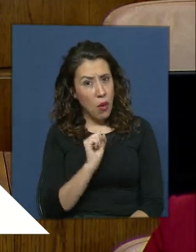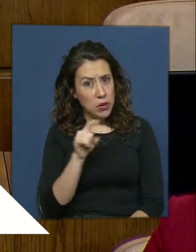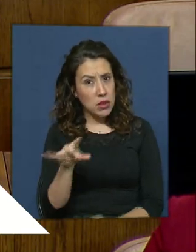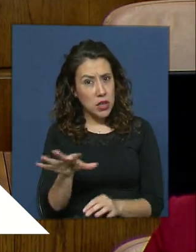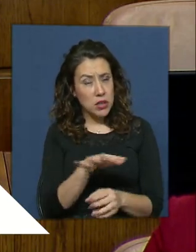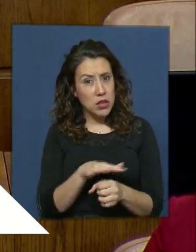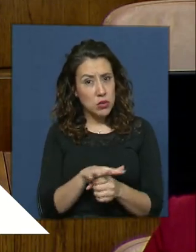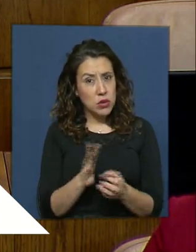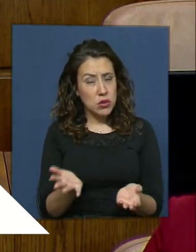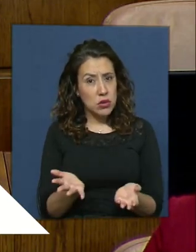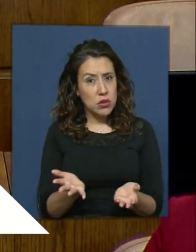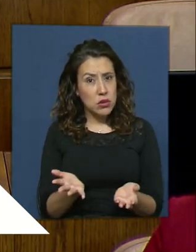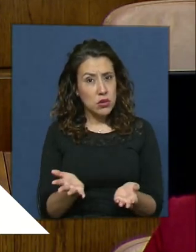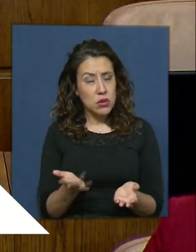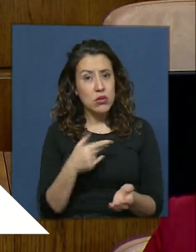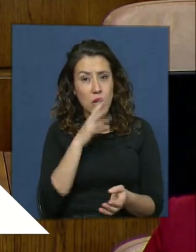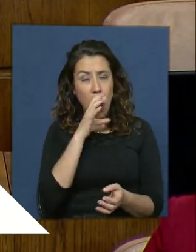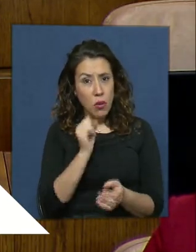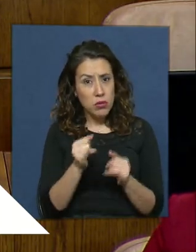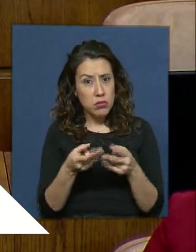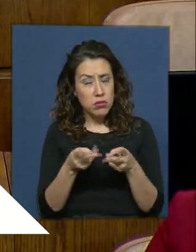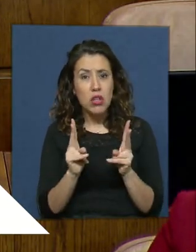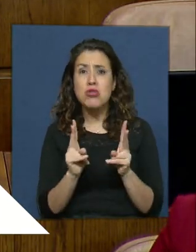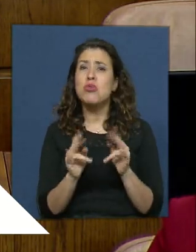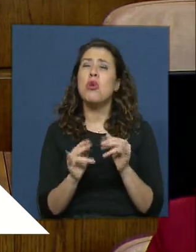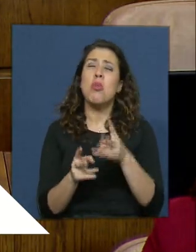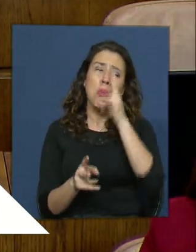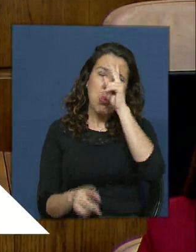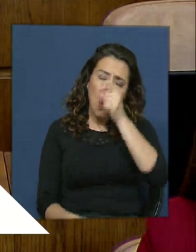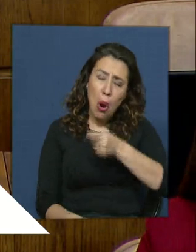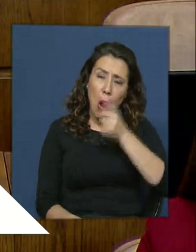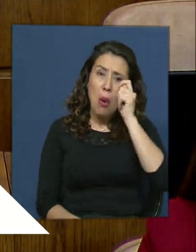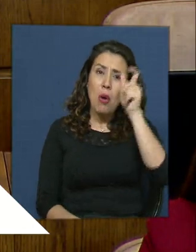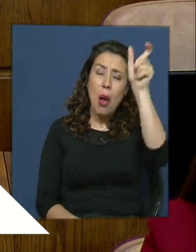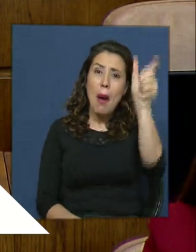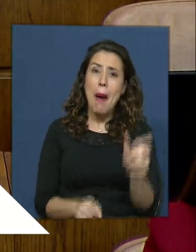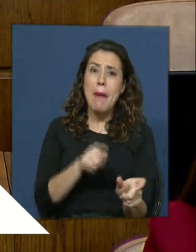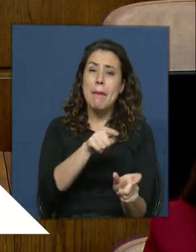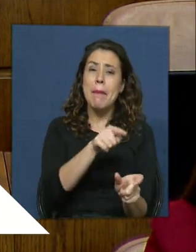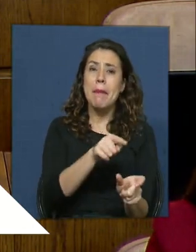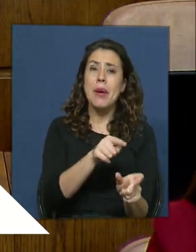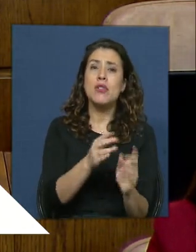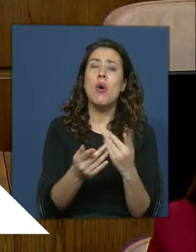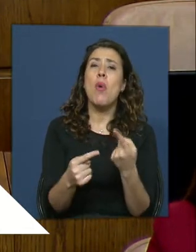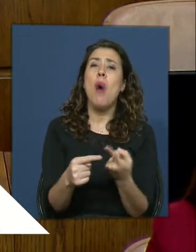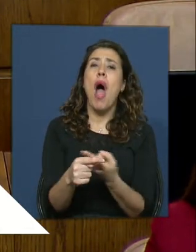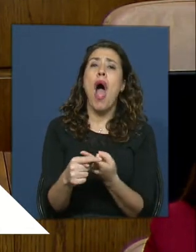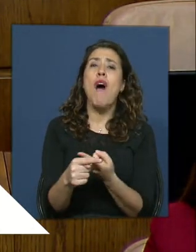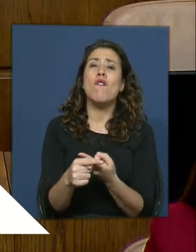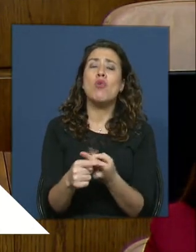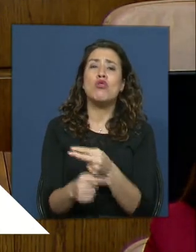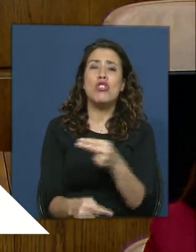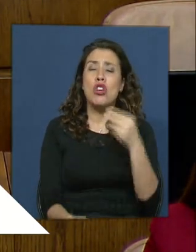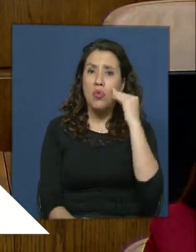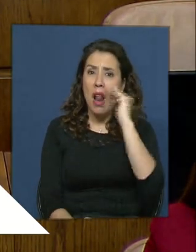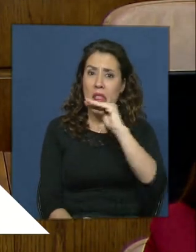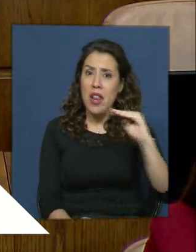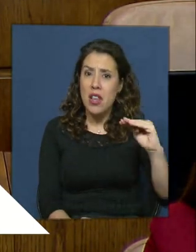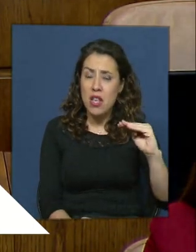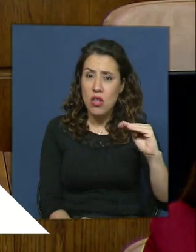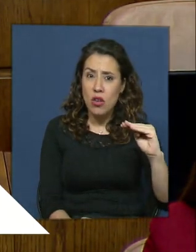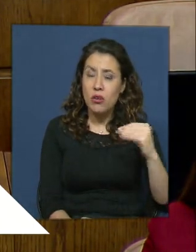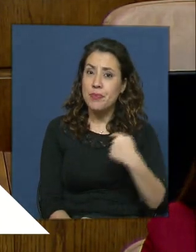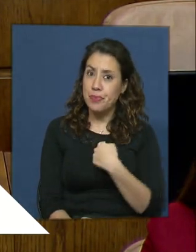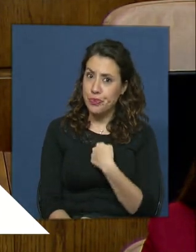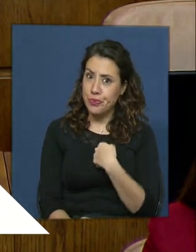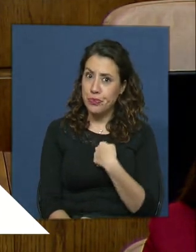de actos? ¿Estamos dispuestos a decir que es lícito homenajear a un sujeto, por ejemplo, por un abuso sexual infantil?